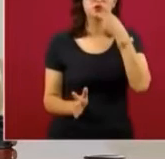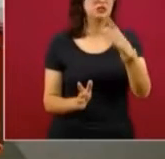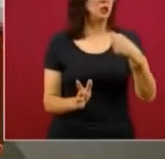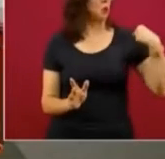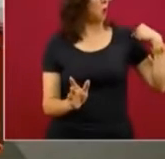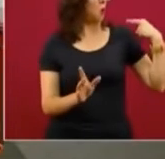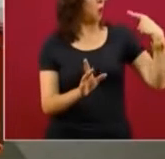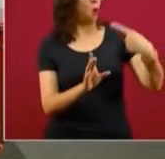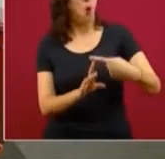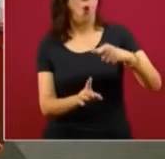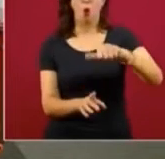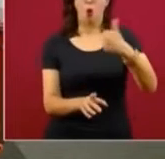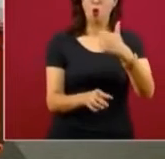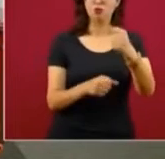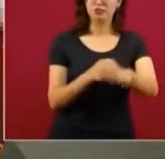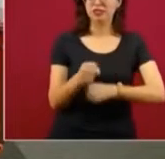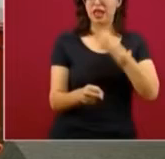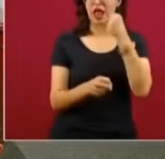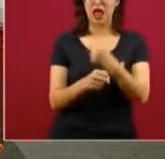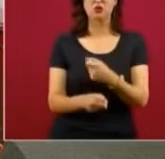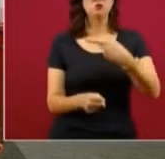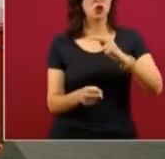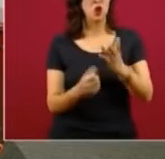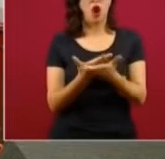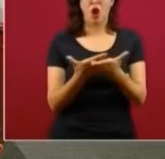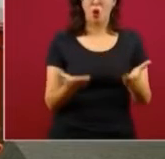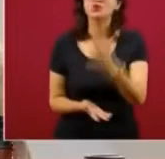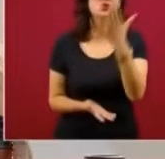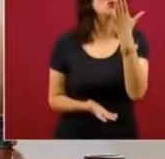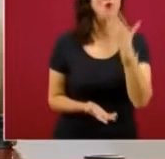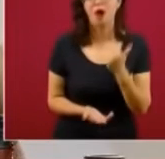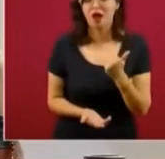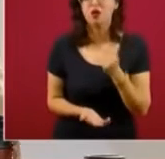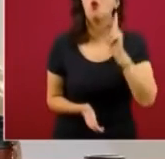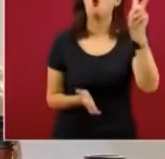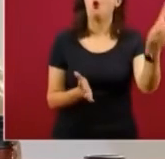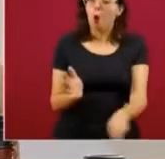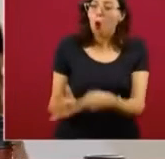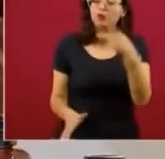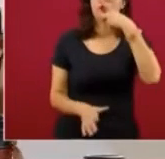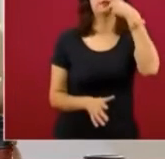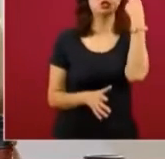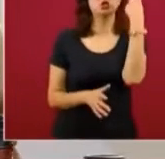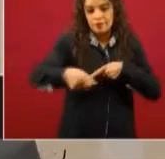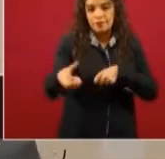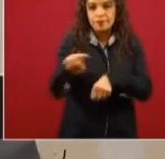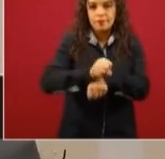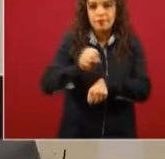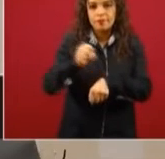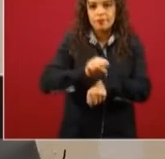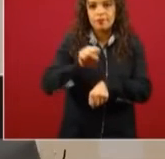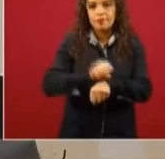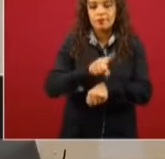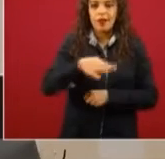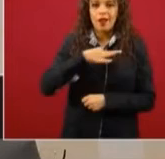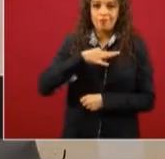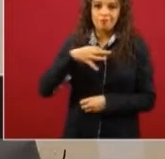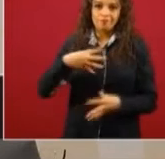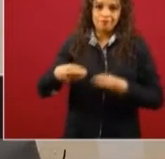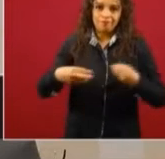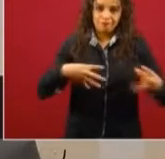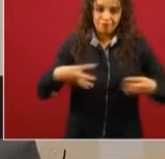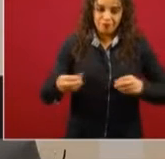de Gauss-Seidel, distribución normal, entre otras. Esta aportación que desarrolló a la estadística y la probabilidad, que